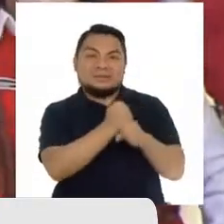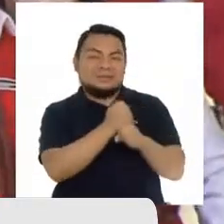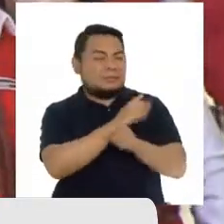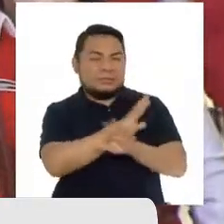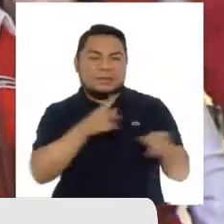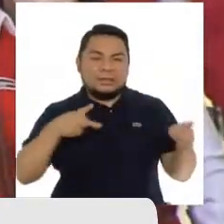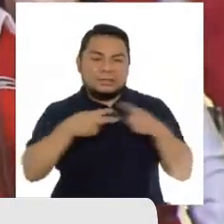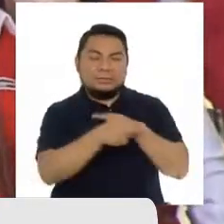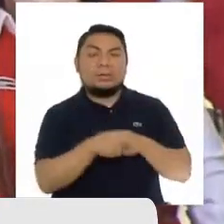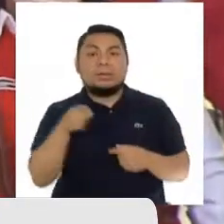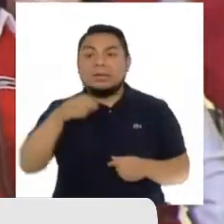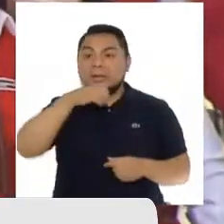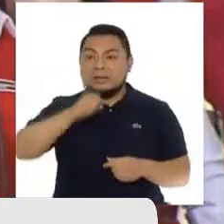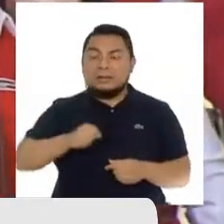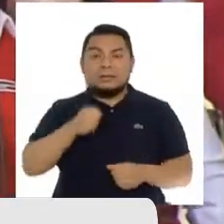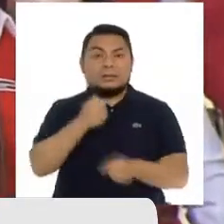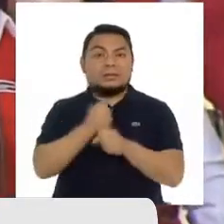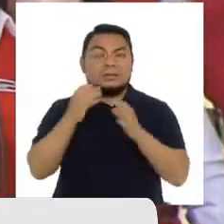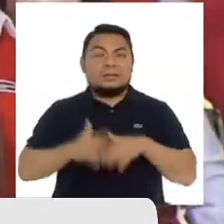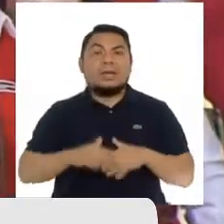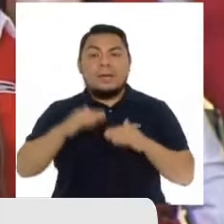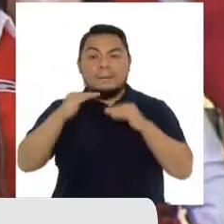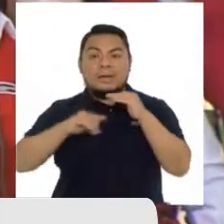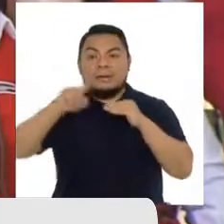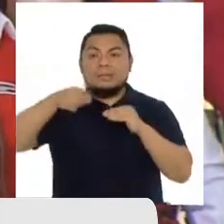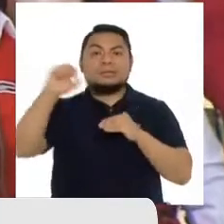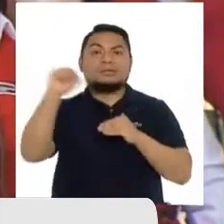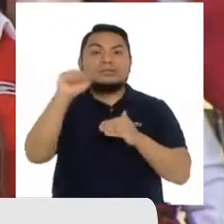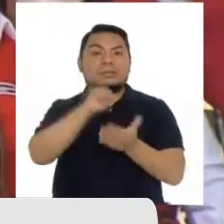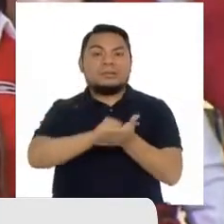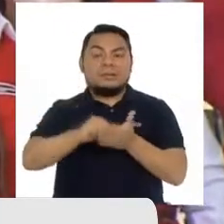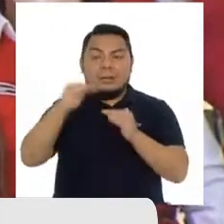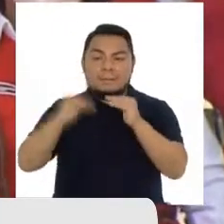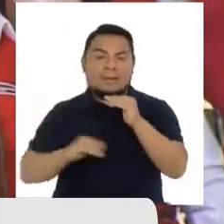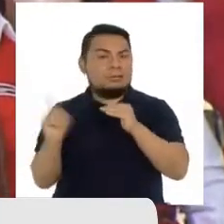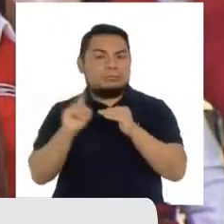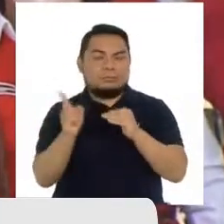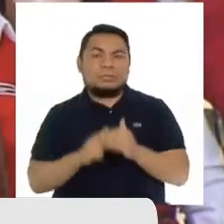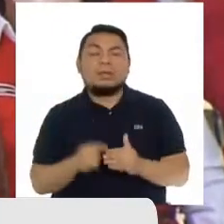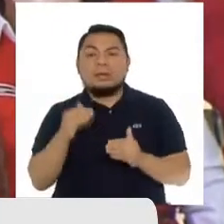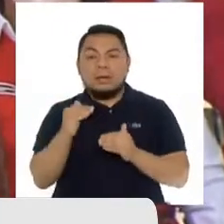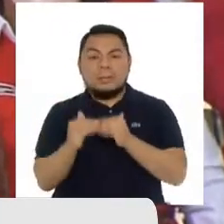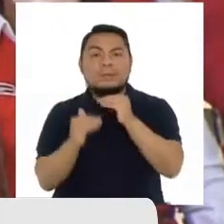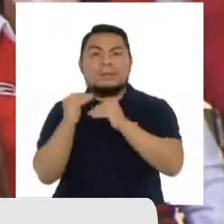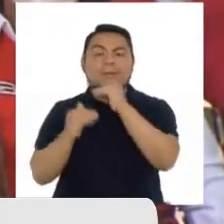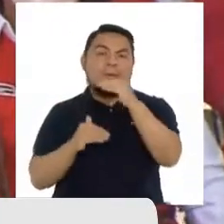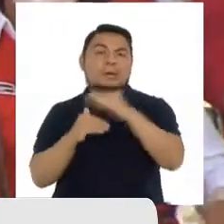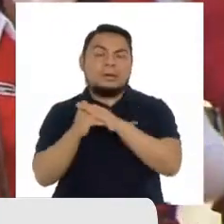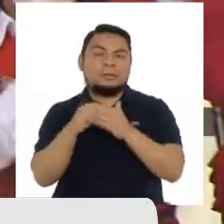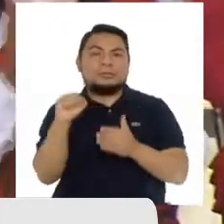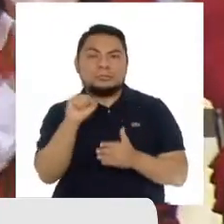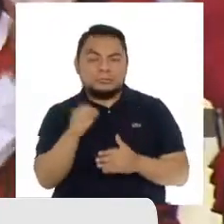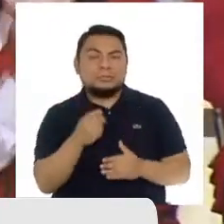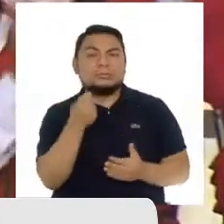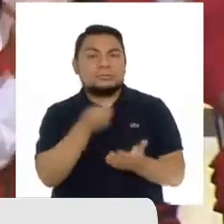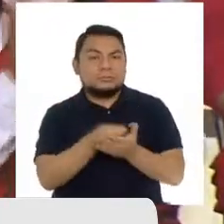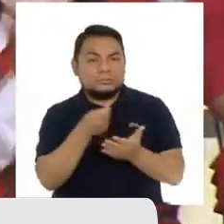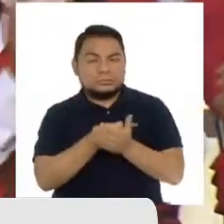formal ganará menos de mil soles mensuales hasta aumentar el sueldo mínimo